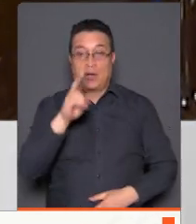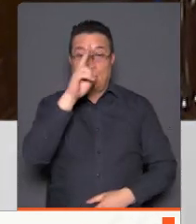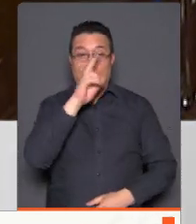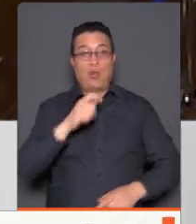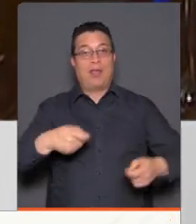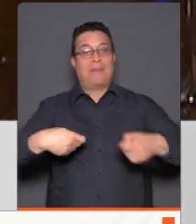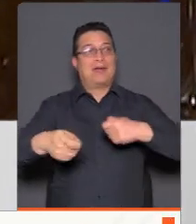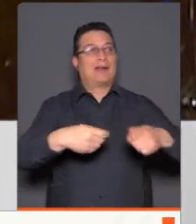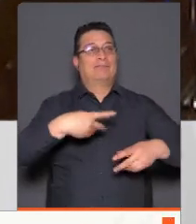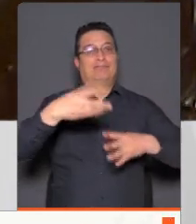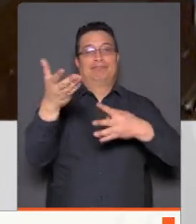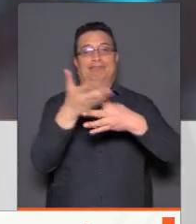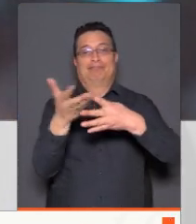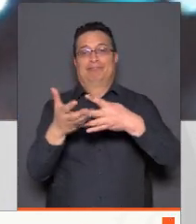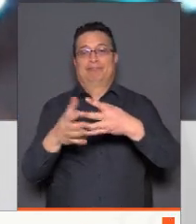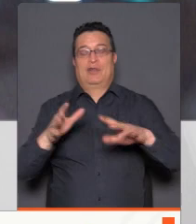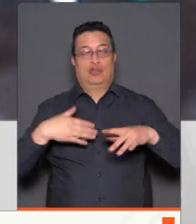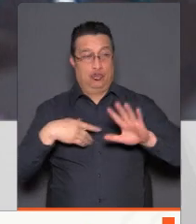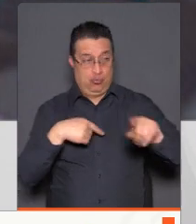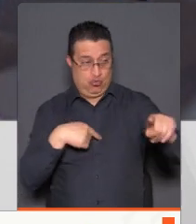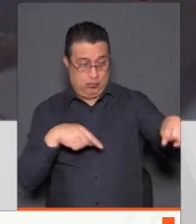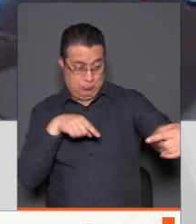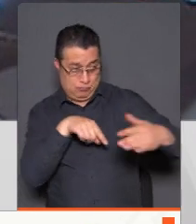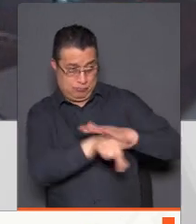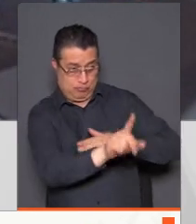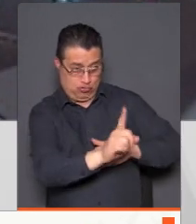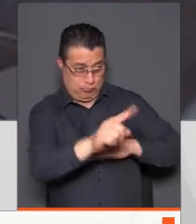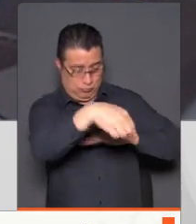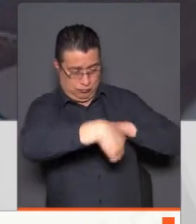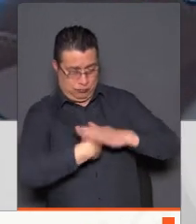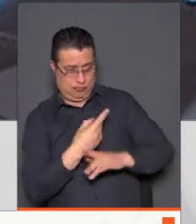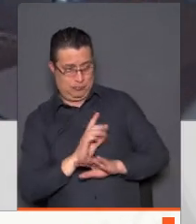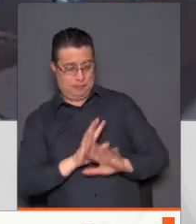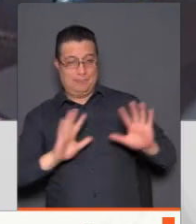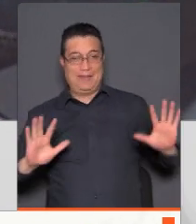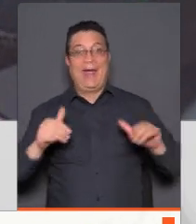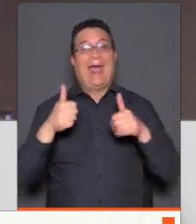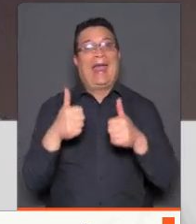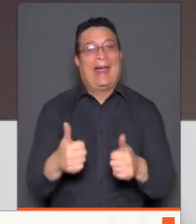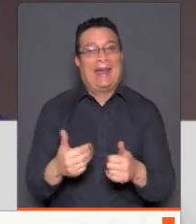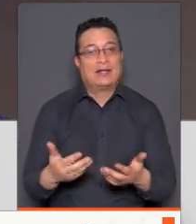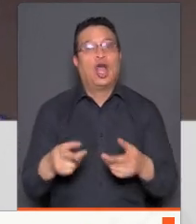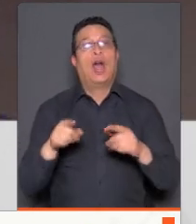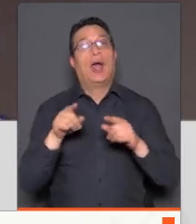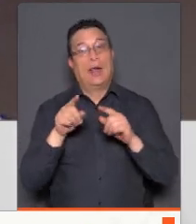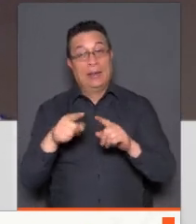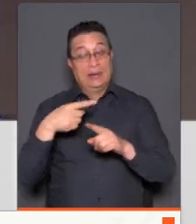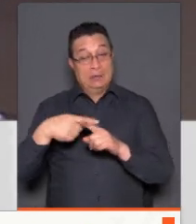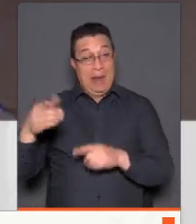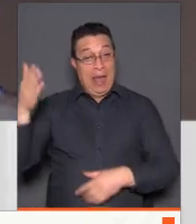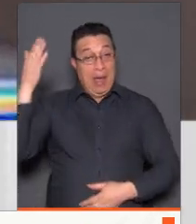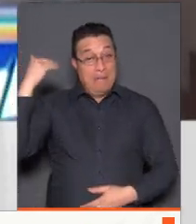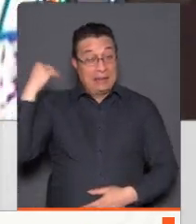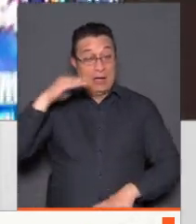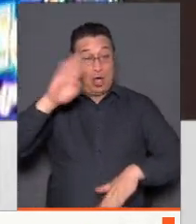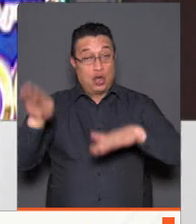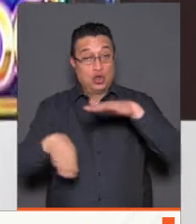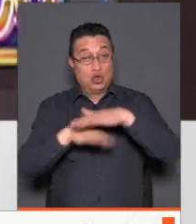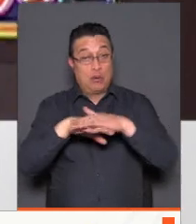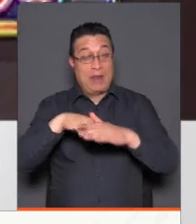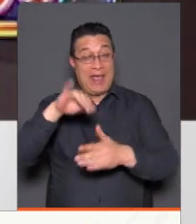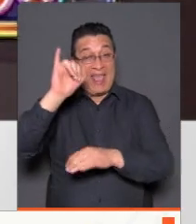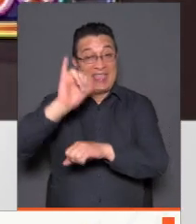mercado. Exactamente. Yo no te toco a ti, tú no me tocas a mí y todos felices. Tal cual. Bueno, la semana pasada, la Superintendencia de Casinos